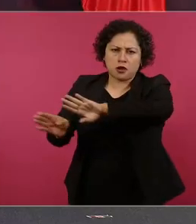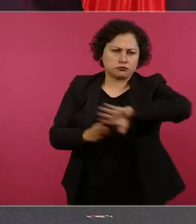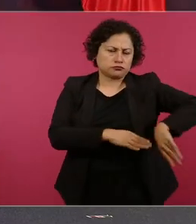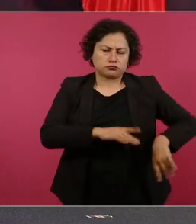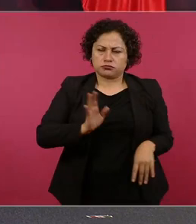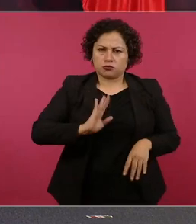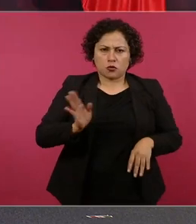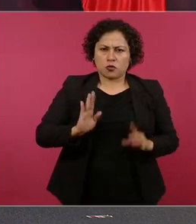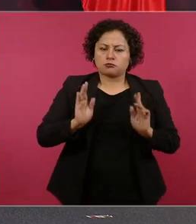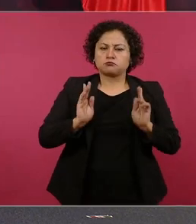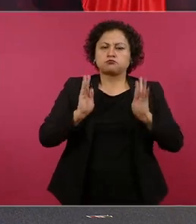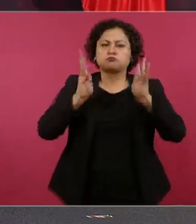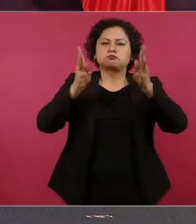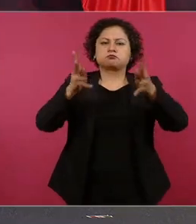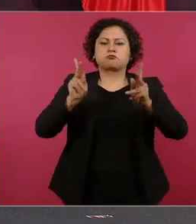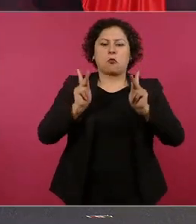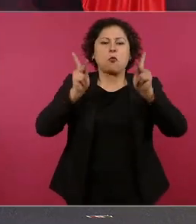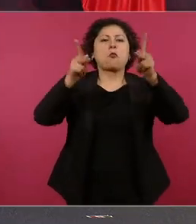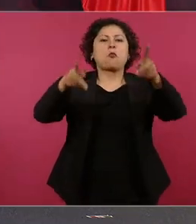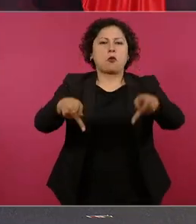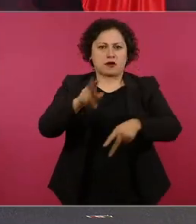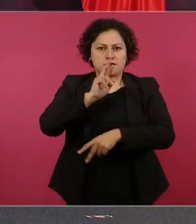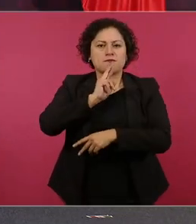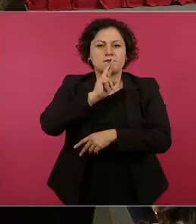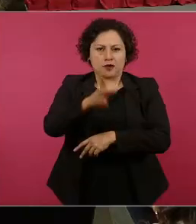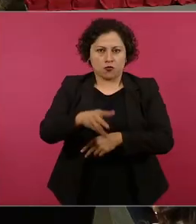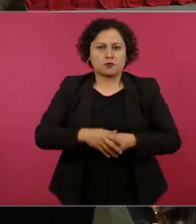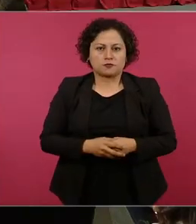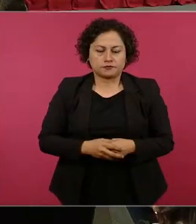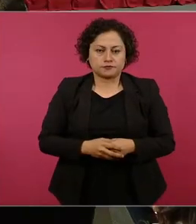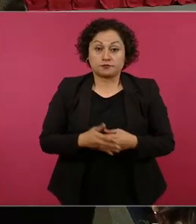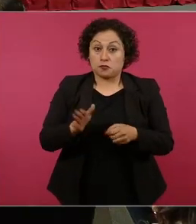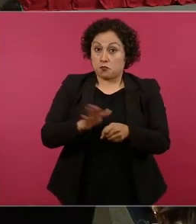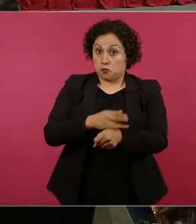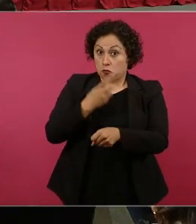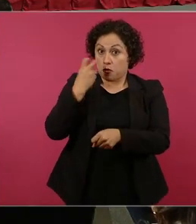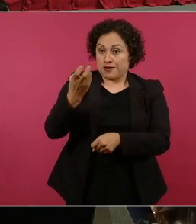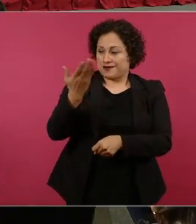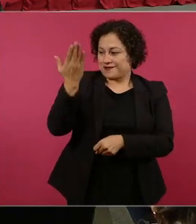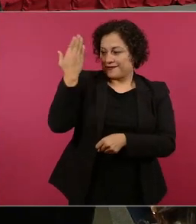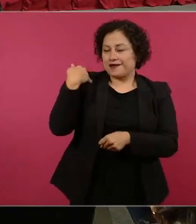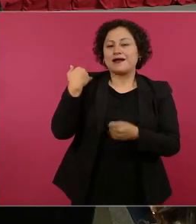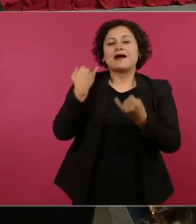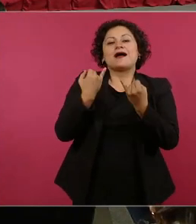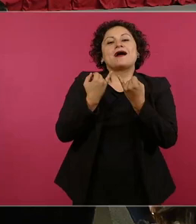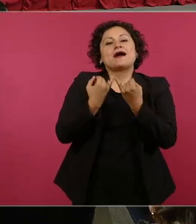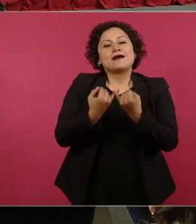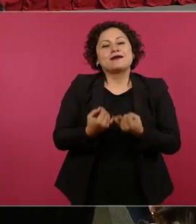eso el puente Entonces ya inauguramos de Cancún a